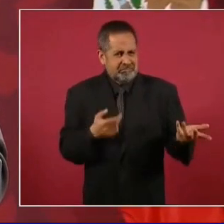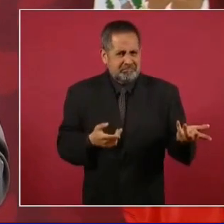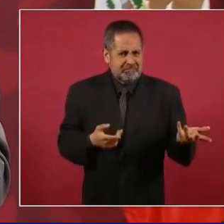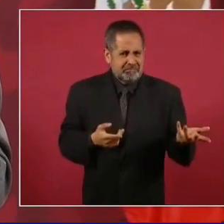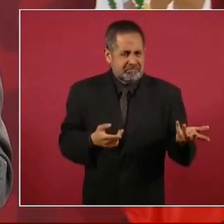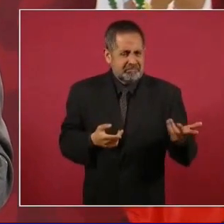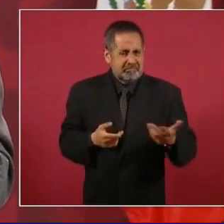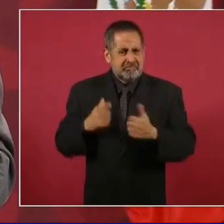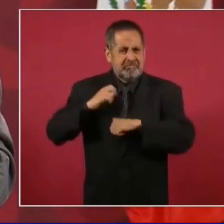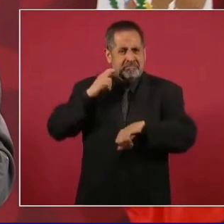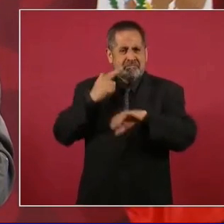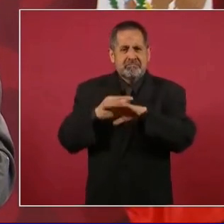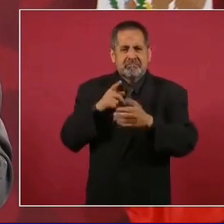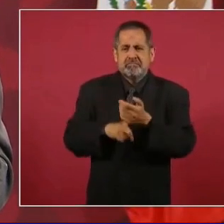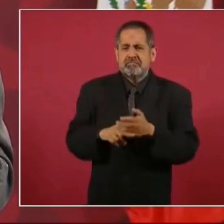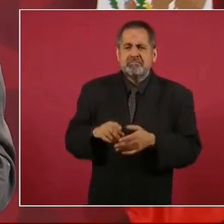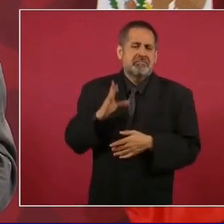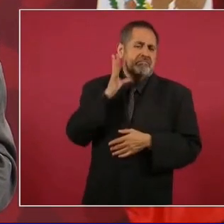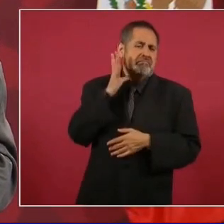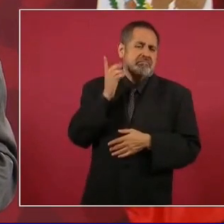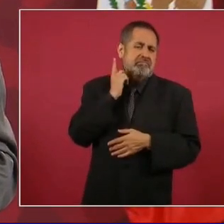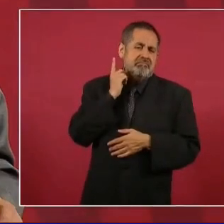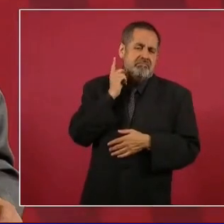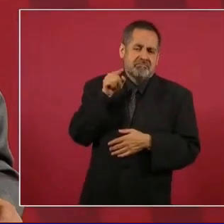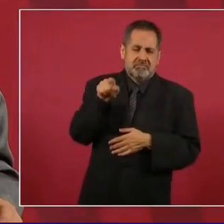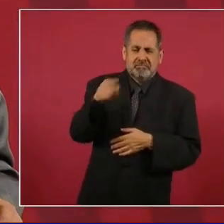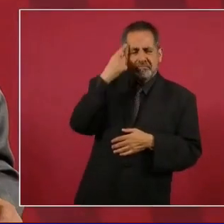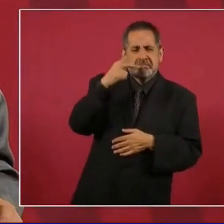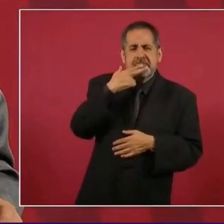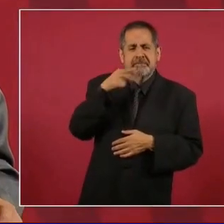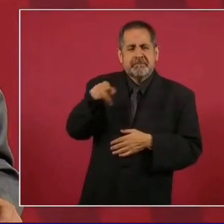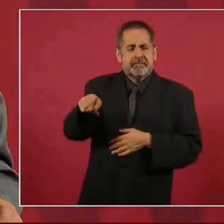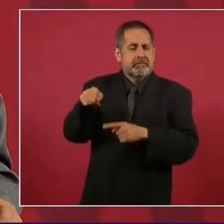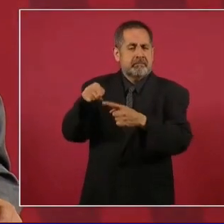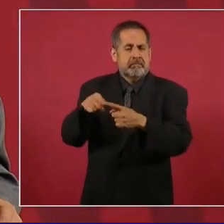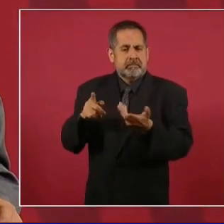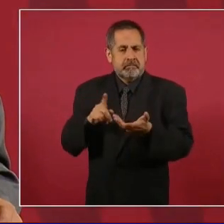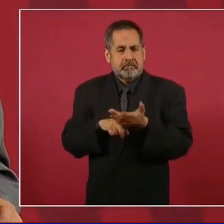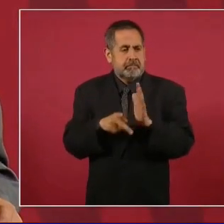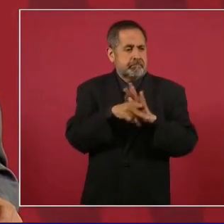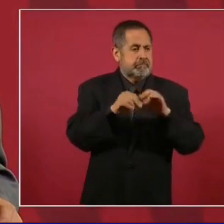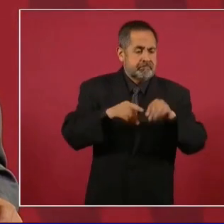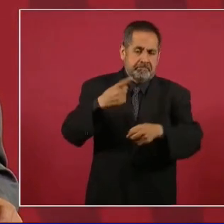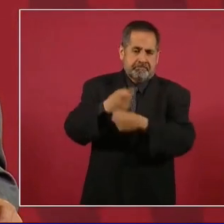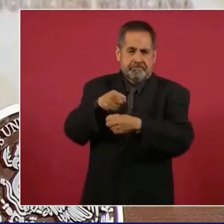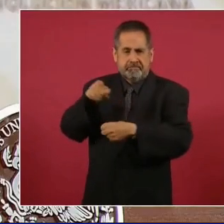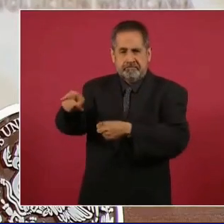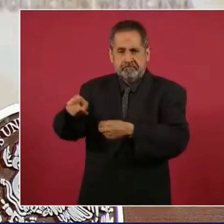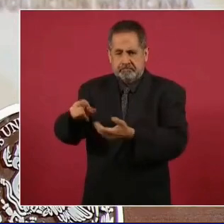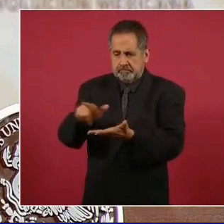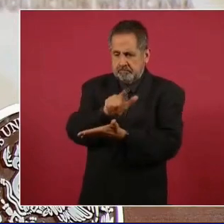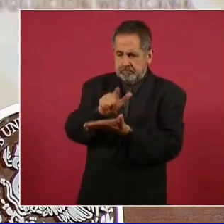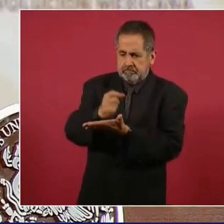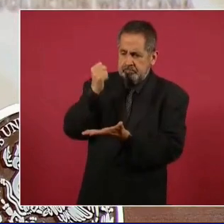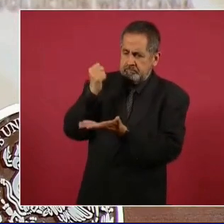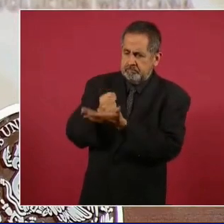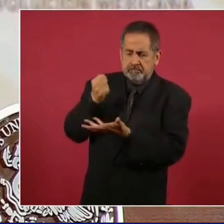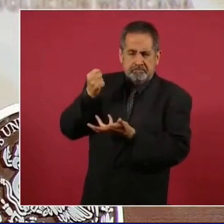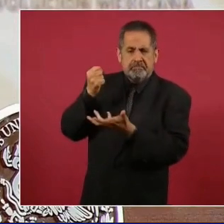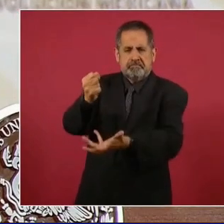de la Cámara de Diputados o una de sus facultades? Diría la principal, la aprobación del